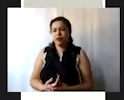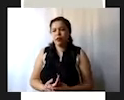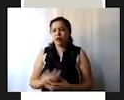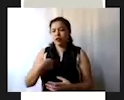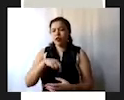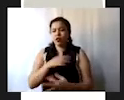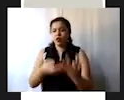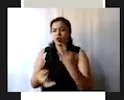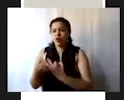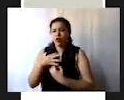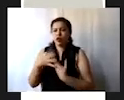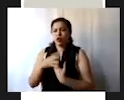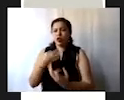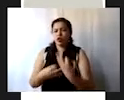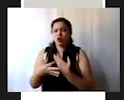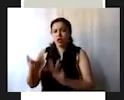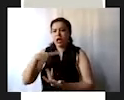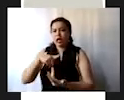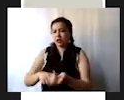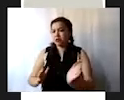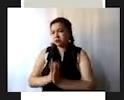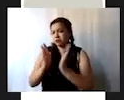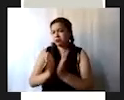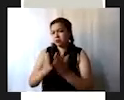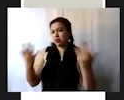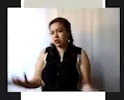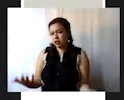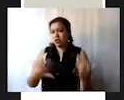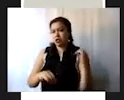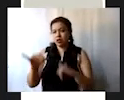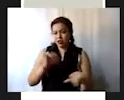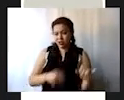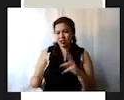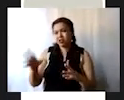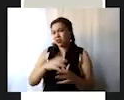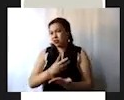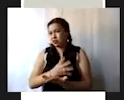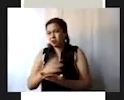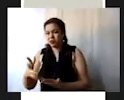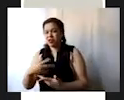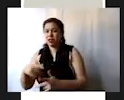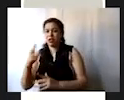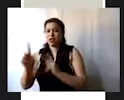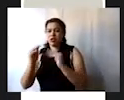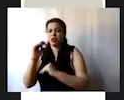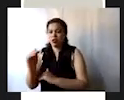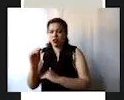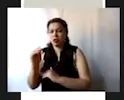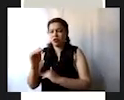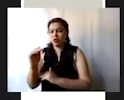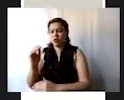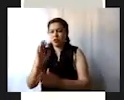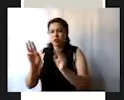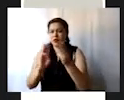todos del mismo ecosistema y los químicos, los tóxicos, los excesos en los límites planetarios nos van a afectar a todos de la